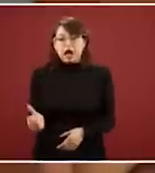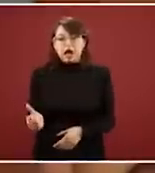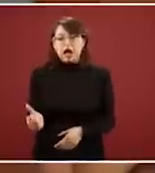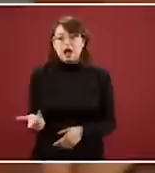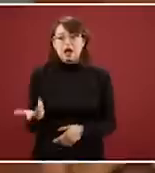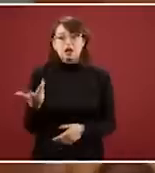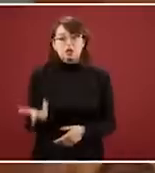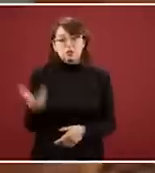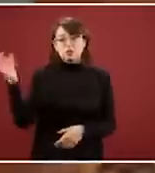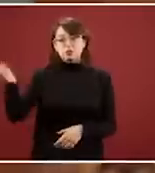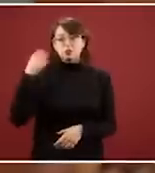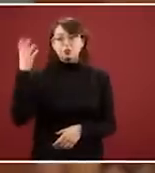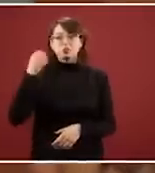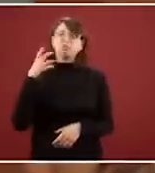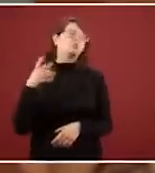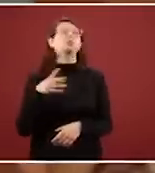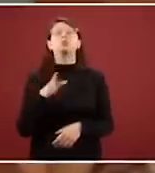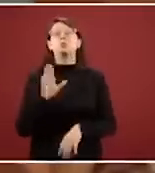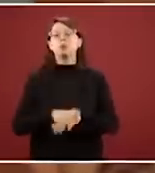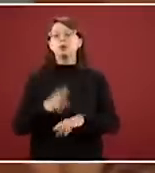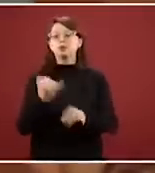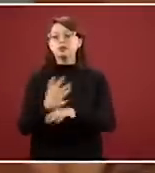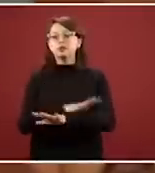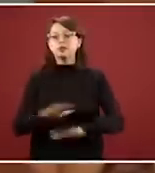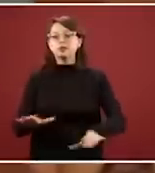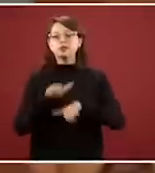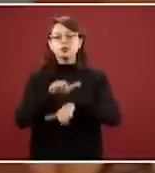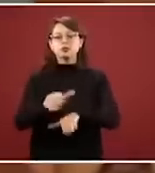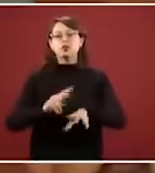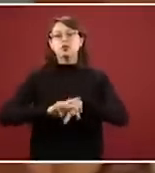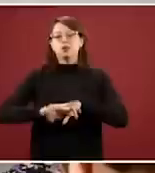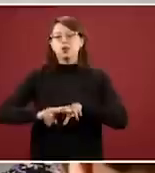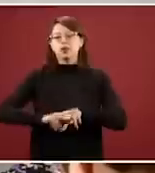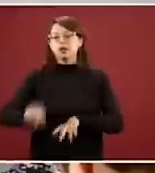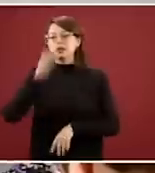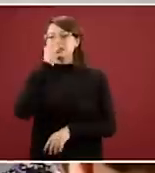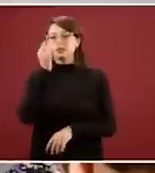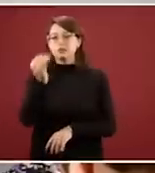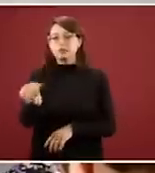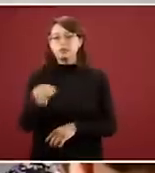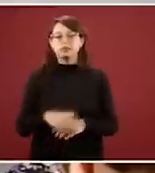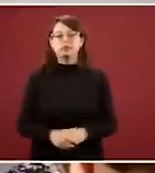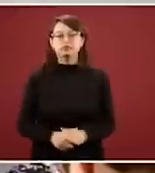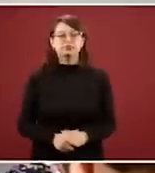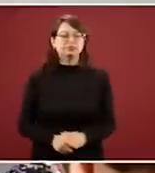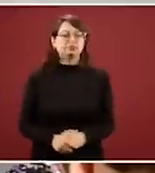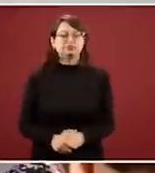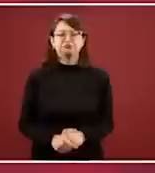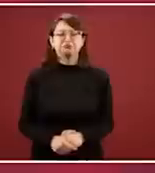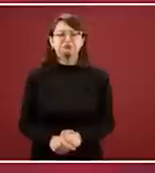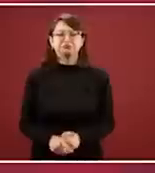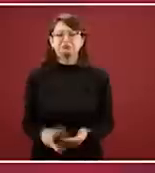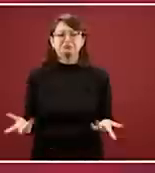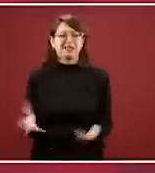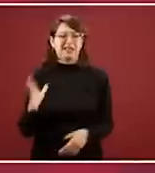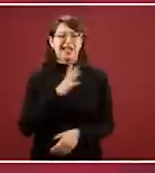algún foro distinto para acercar a las comunidades más información sobre el Tren Maya. Gracias. Es que ya se informó bastante